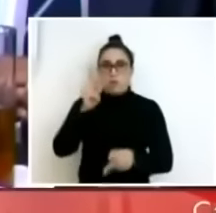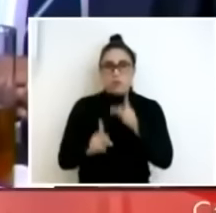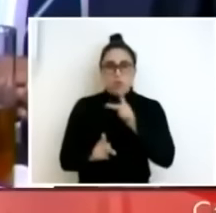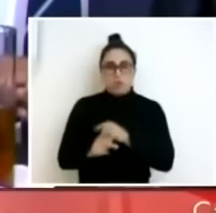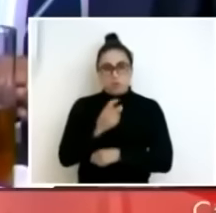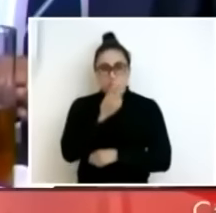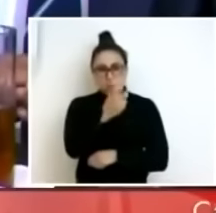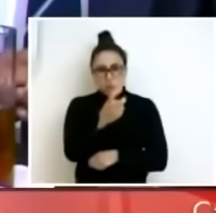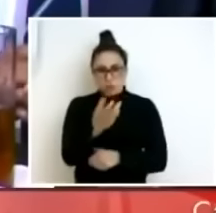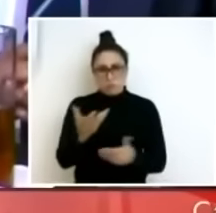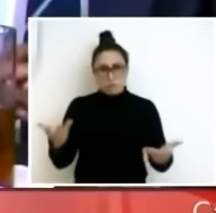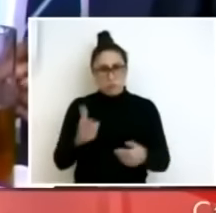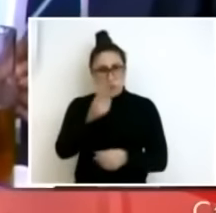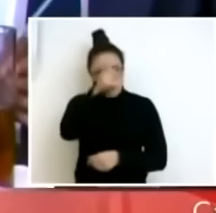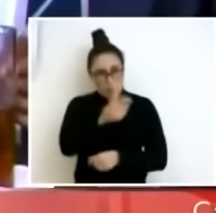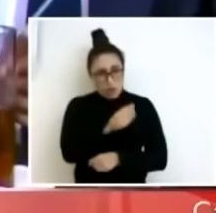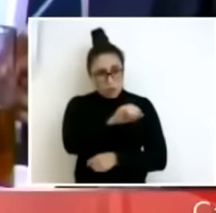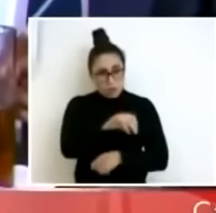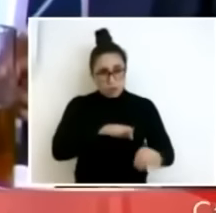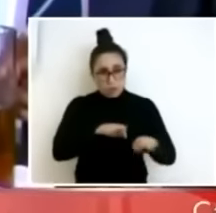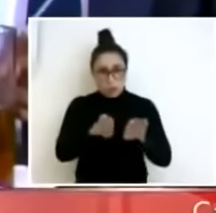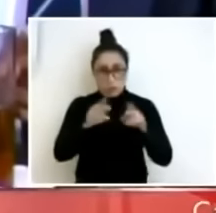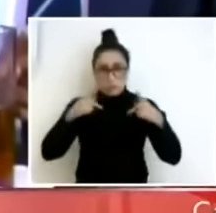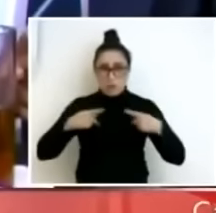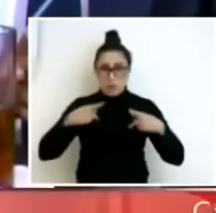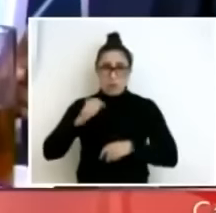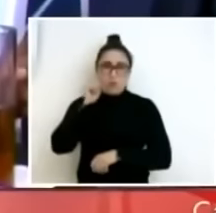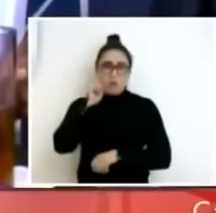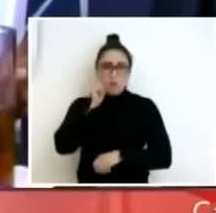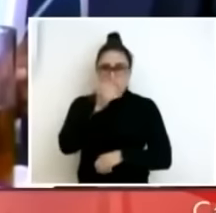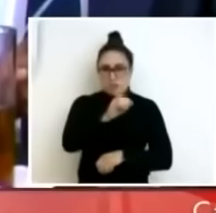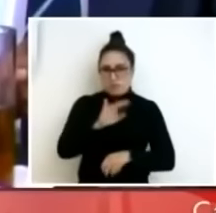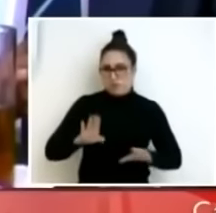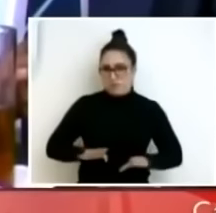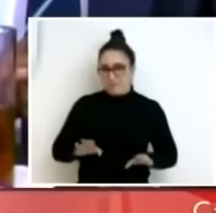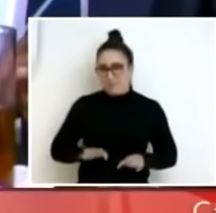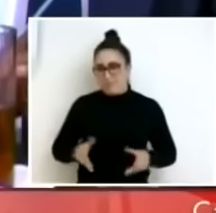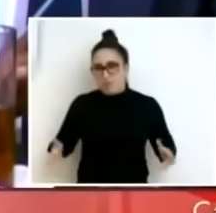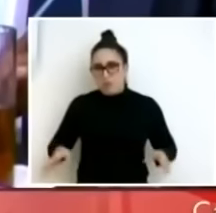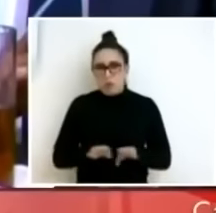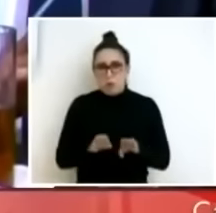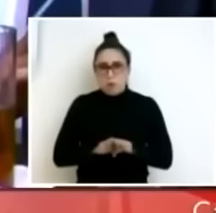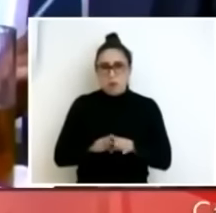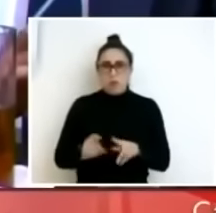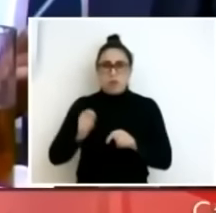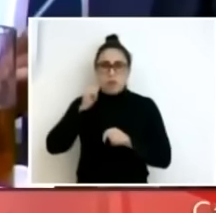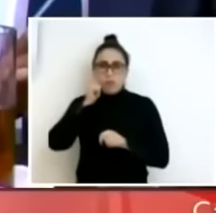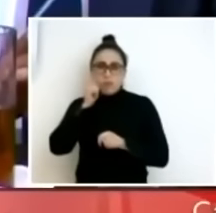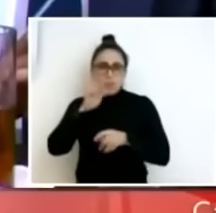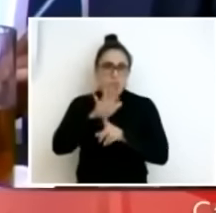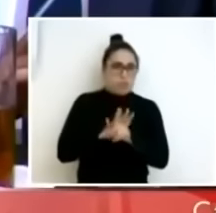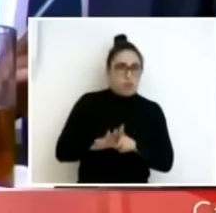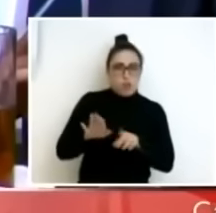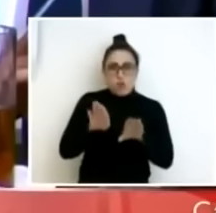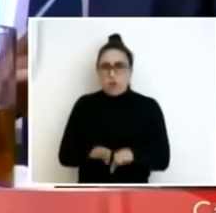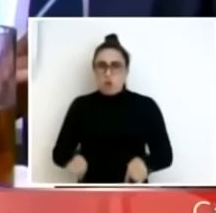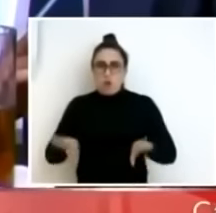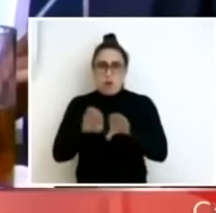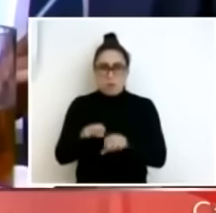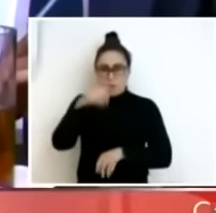de la dignidad de un senador o una senadora que estén provocando permanentemente a